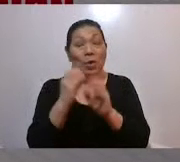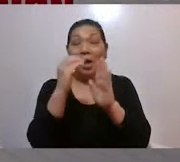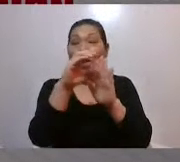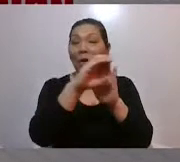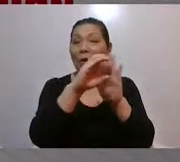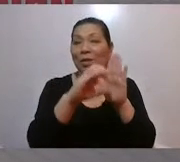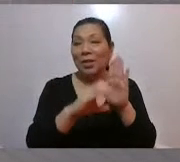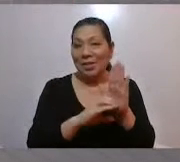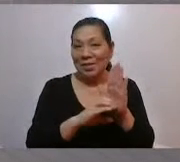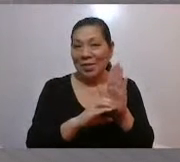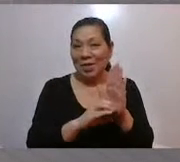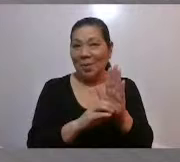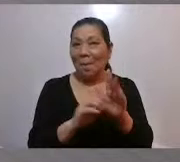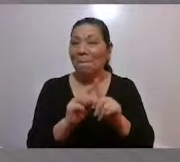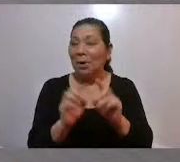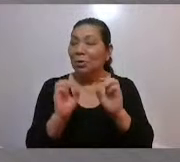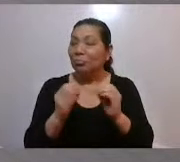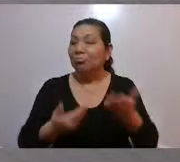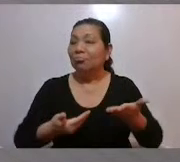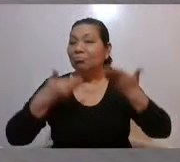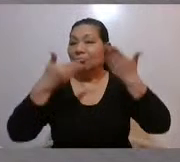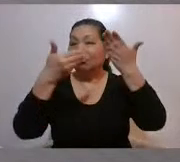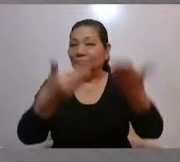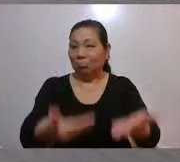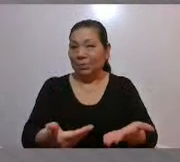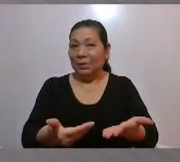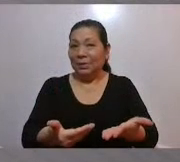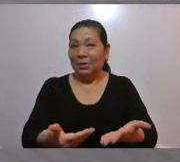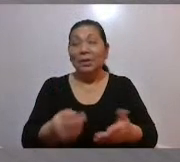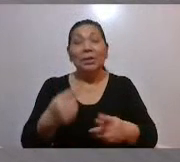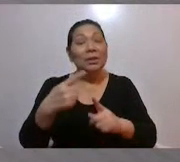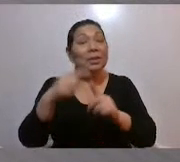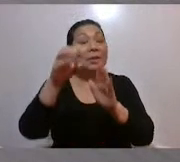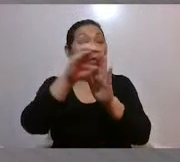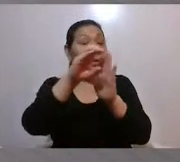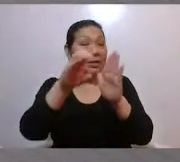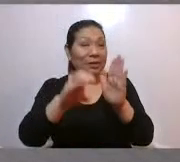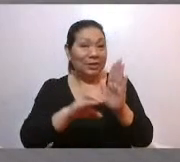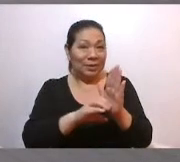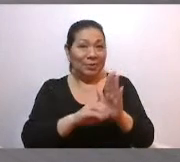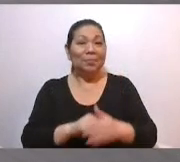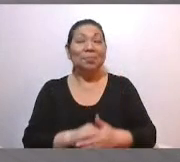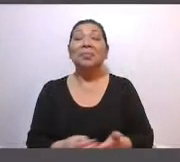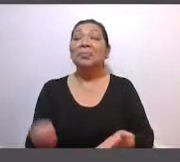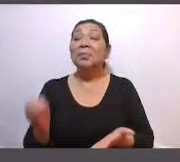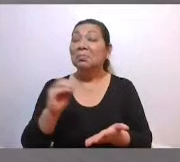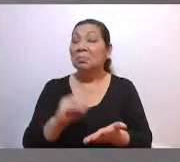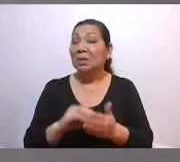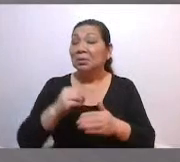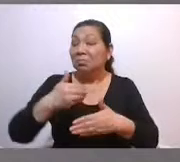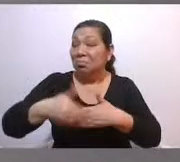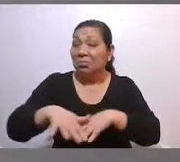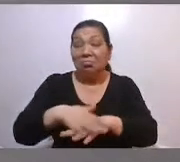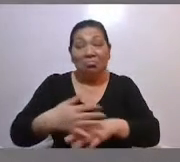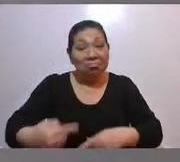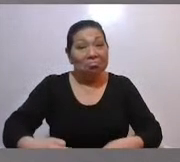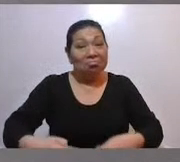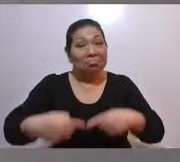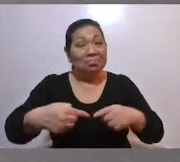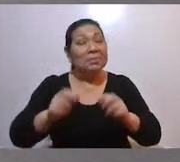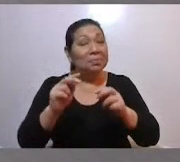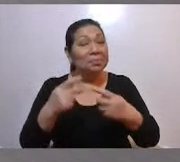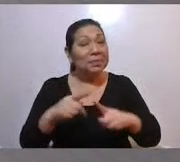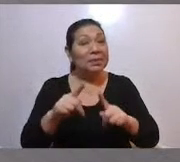se ajuste a la Constitución. En este caso, se puede presentar una demanda de inconstitucionalidad. Además, existe el